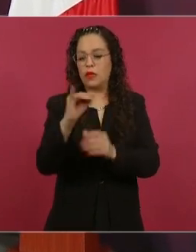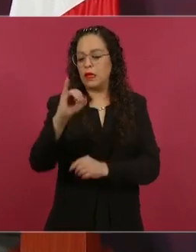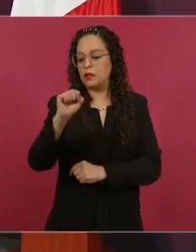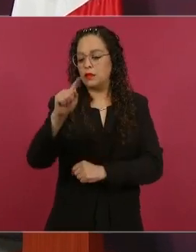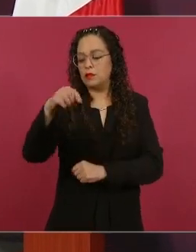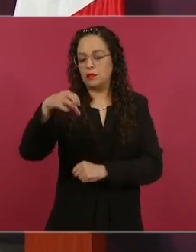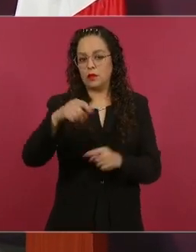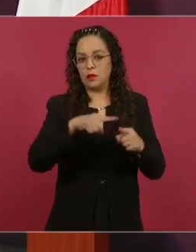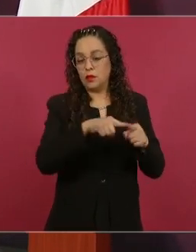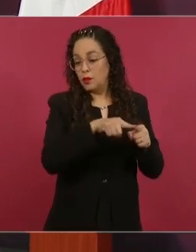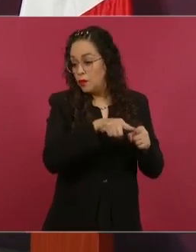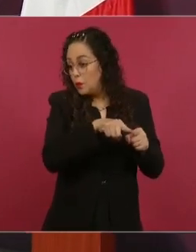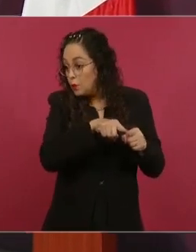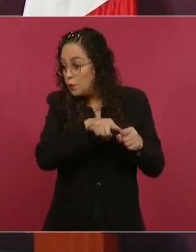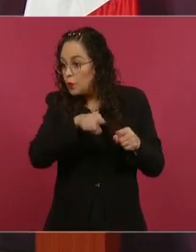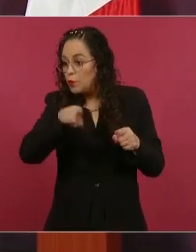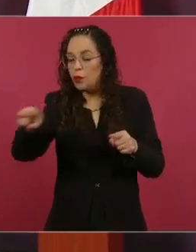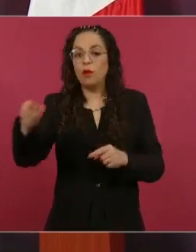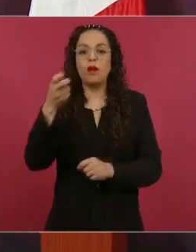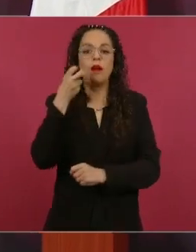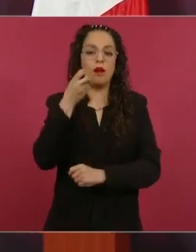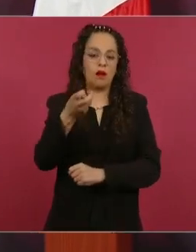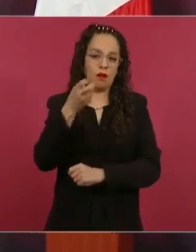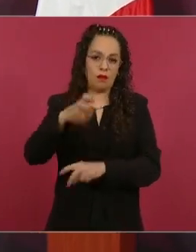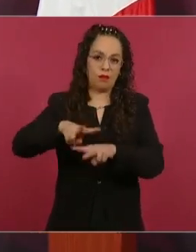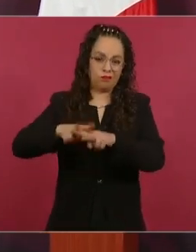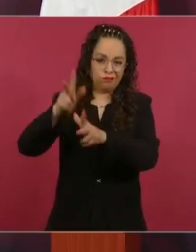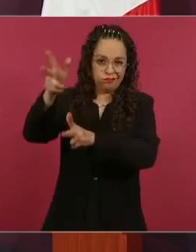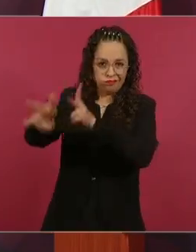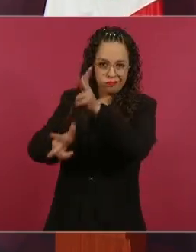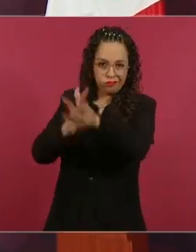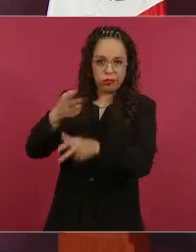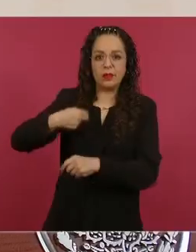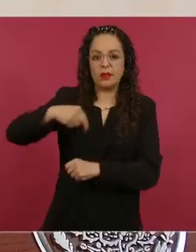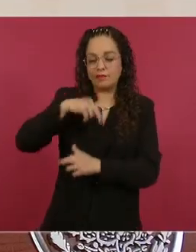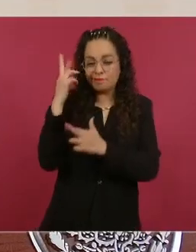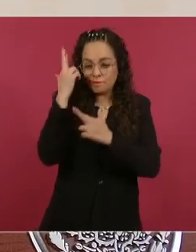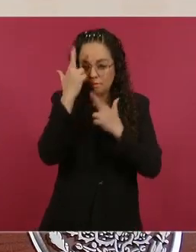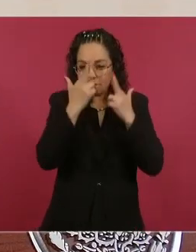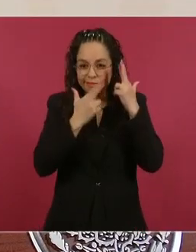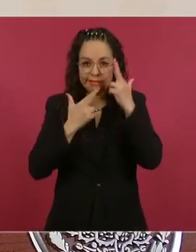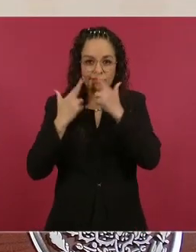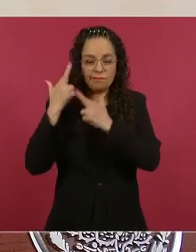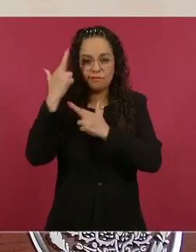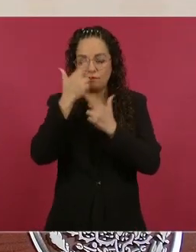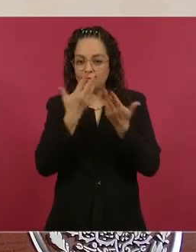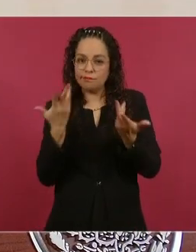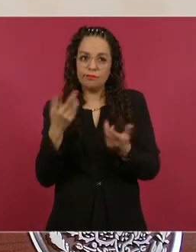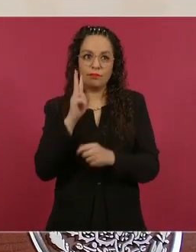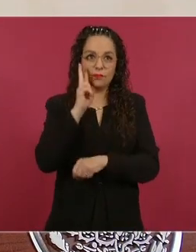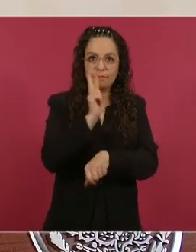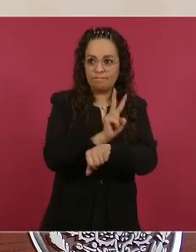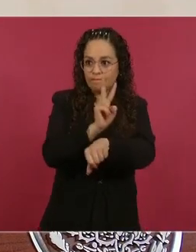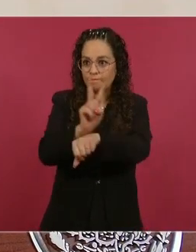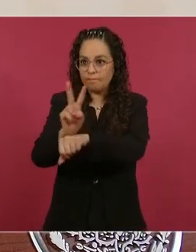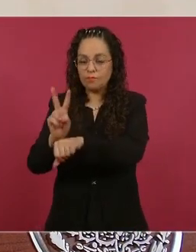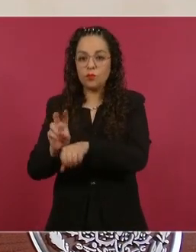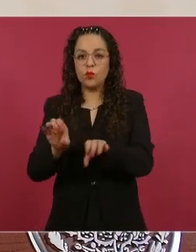Entonces estamos rehabilitando la vía del ferrocarril de Palenque